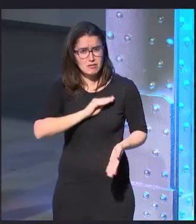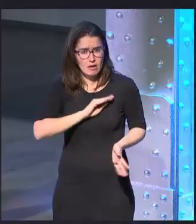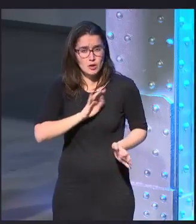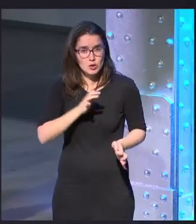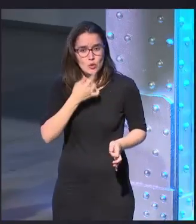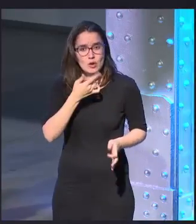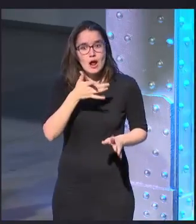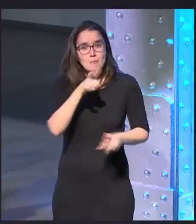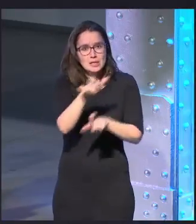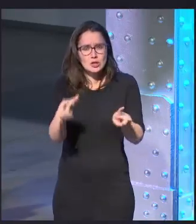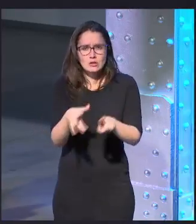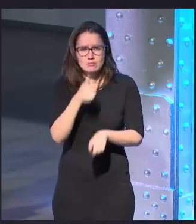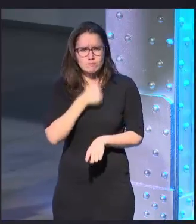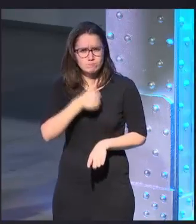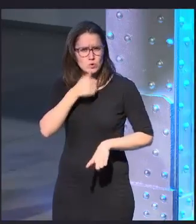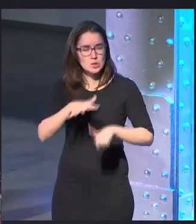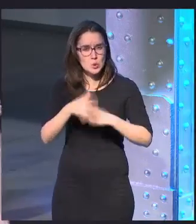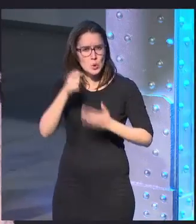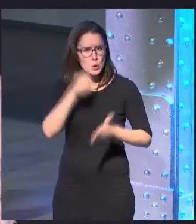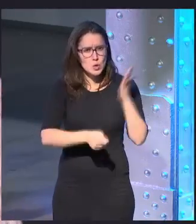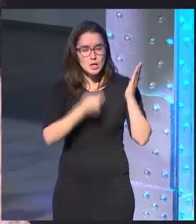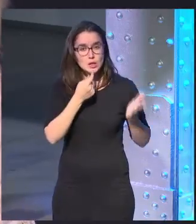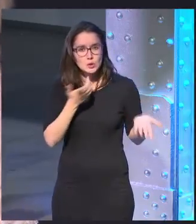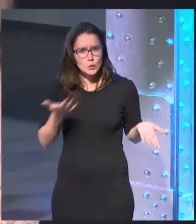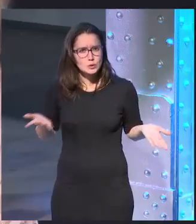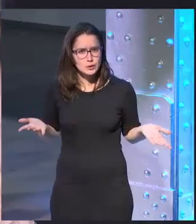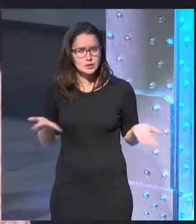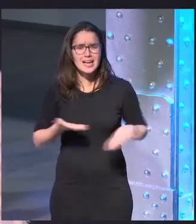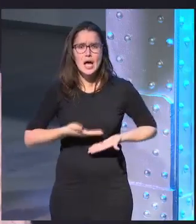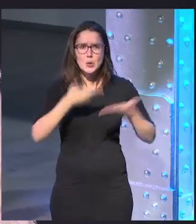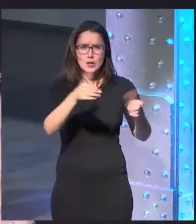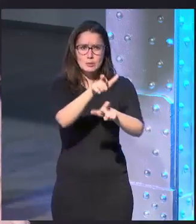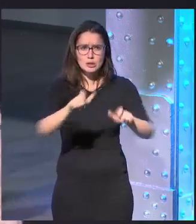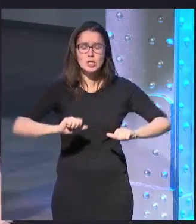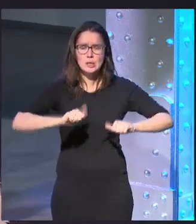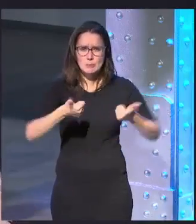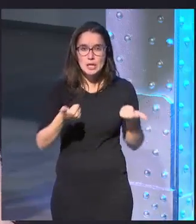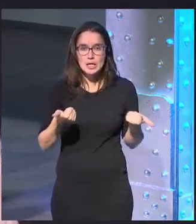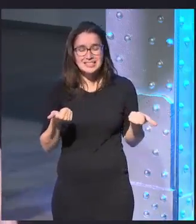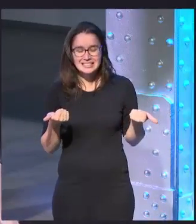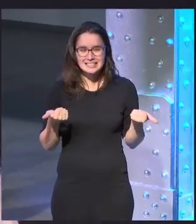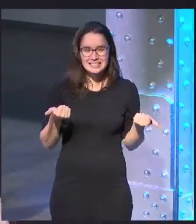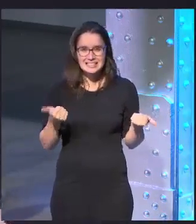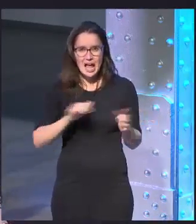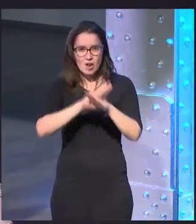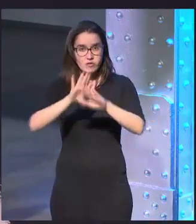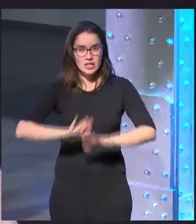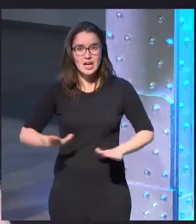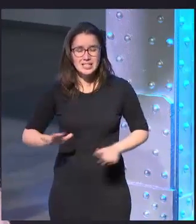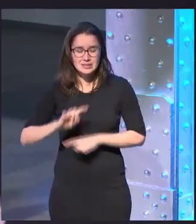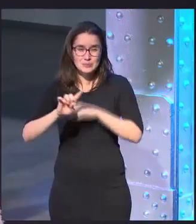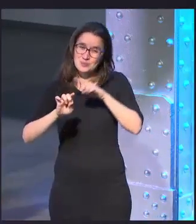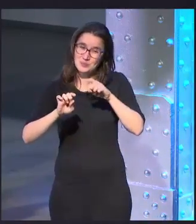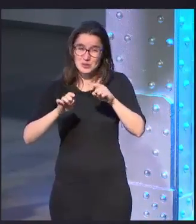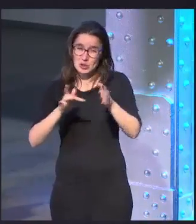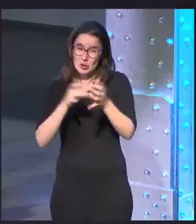que han aguantado una situación de manera estoica siempre han dicho, bueno, están ayudando a los que empiezan, y digo, bueno, esto es una pescadilla que al final se muerde